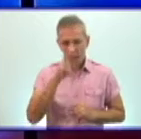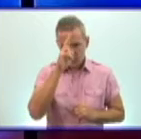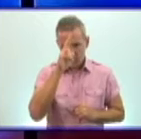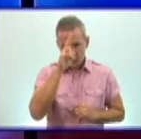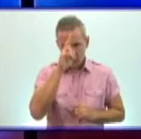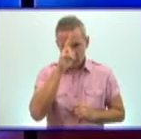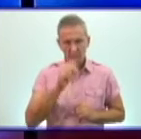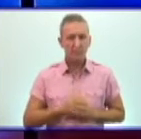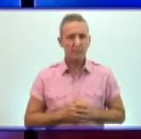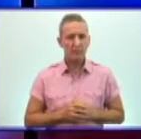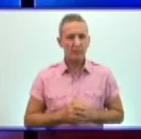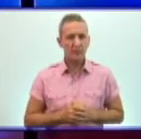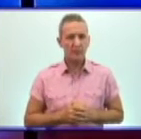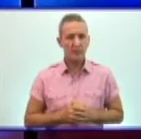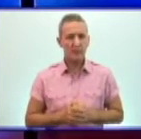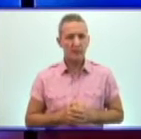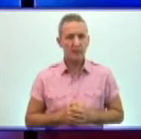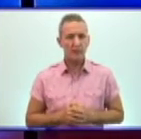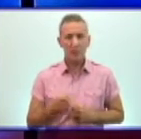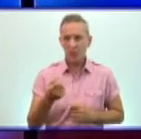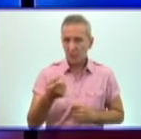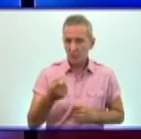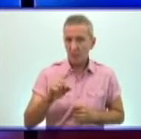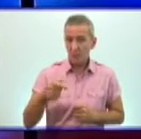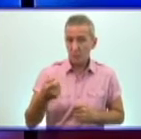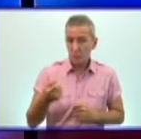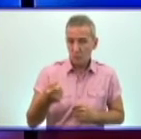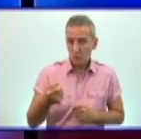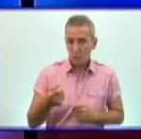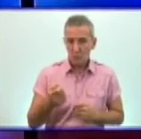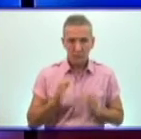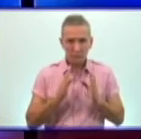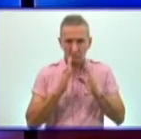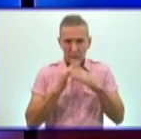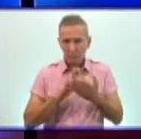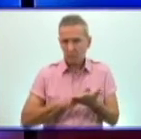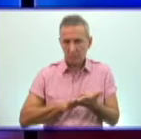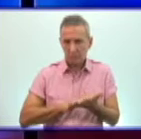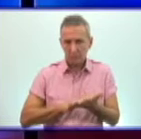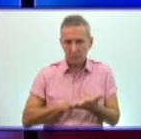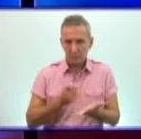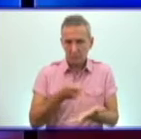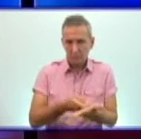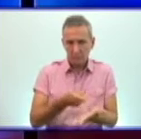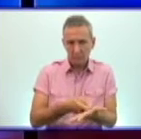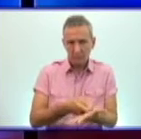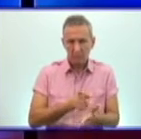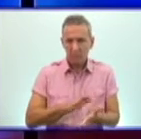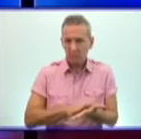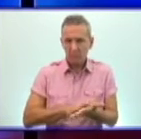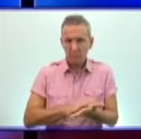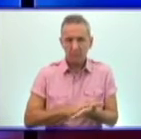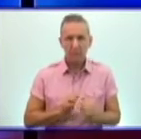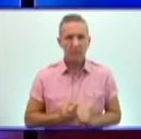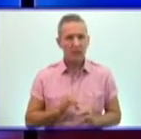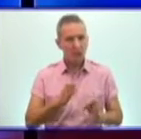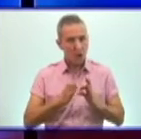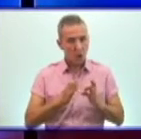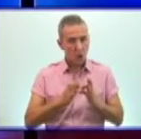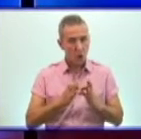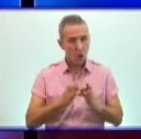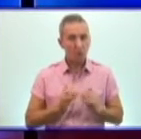priorizada sin ningún tipo de costo alguno. Eso no son derechos humanos. ¿Hasta qué punto funcionan los derechos